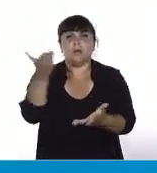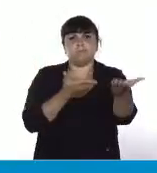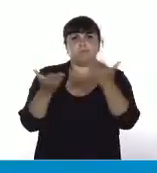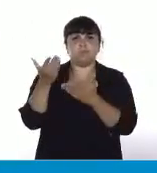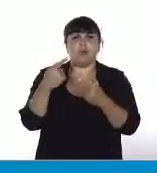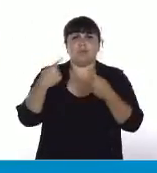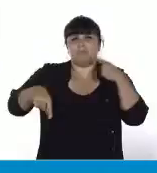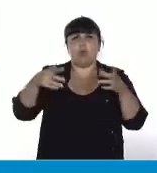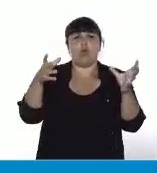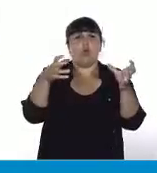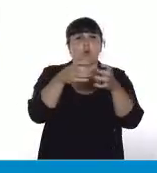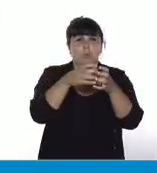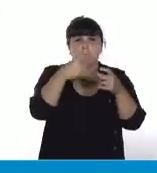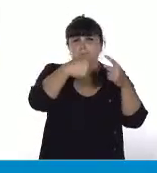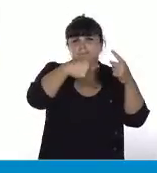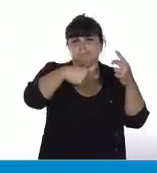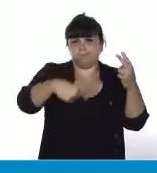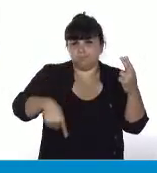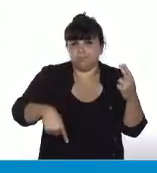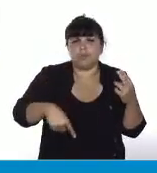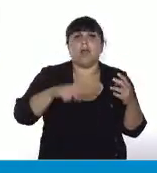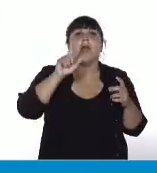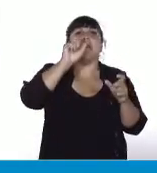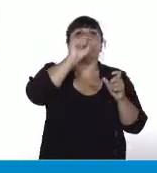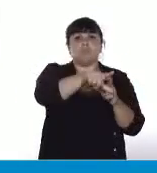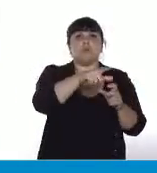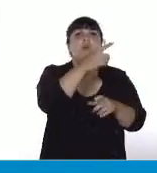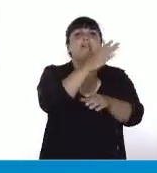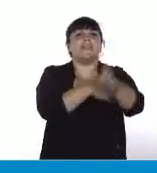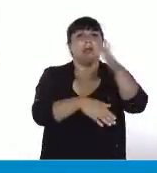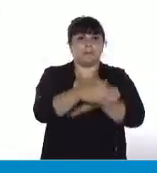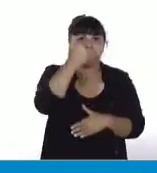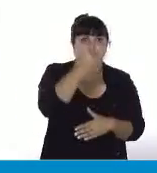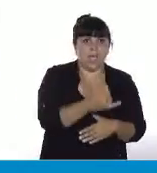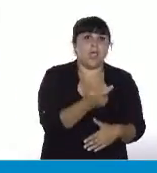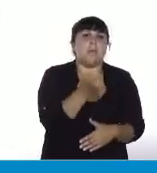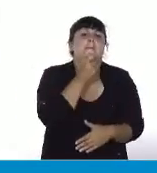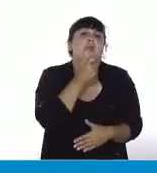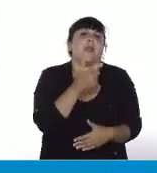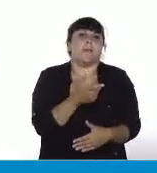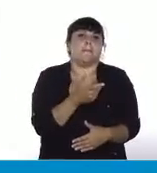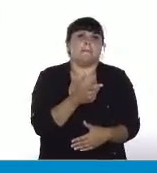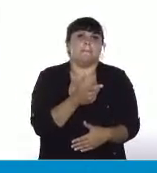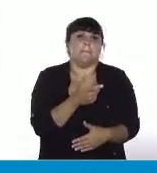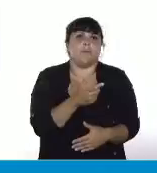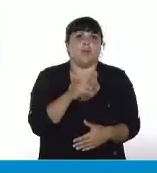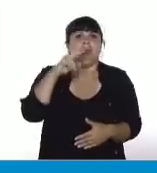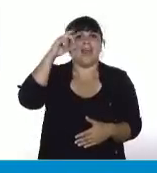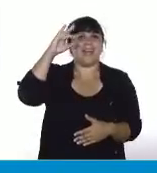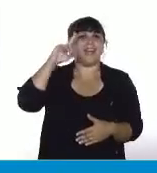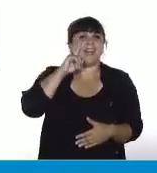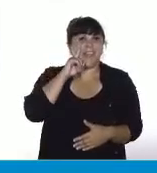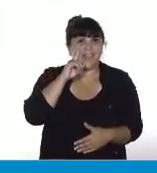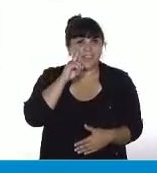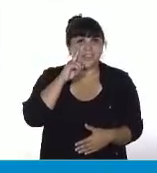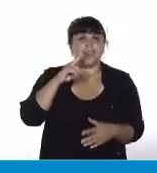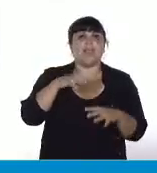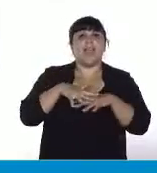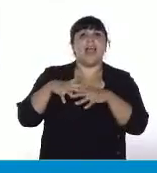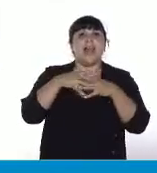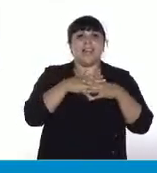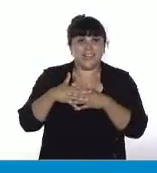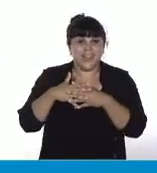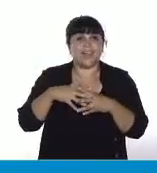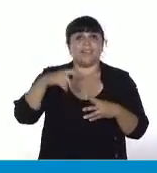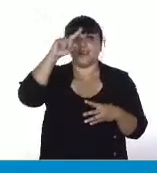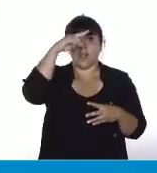distintas organizaciones de y para las personas con discapacidad, como es REDI, la Red Nacional y Provincial también